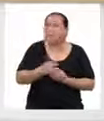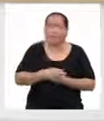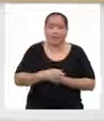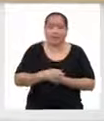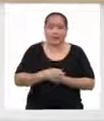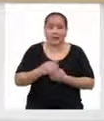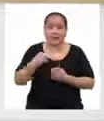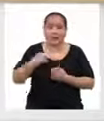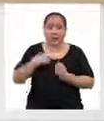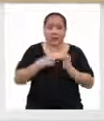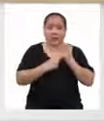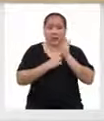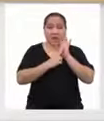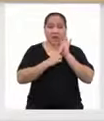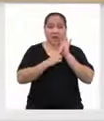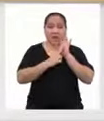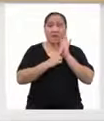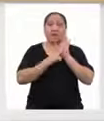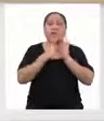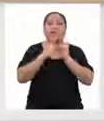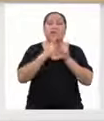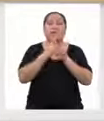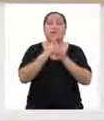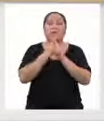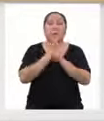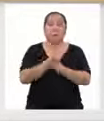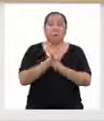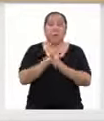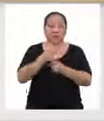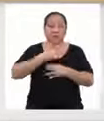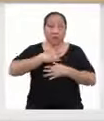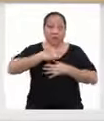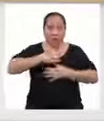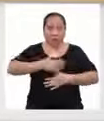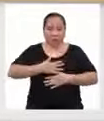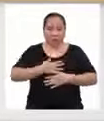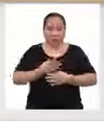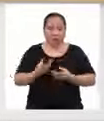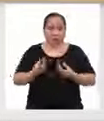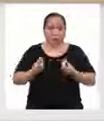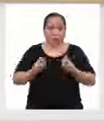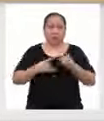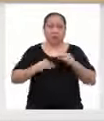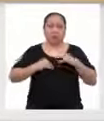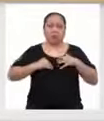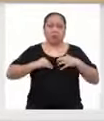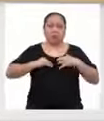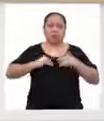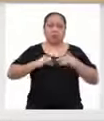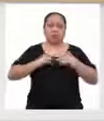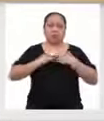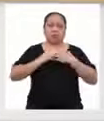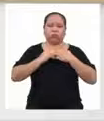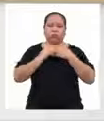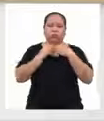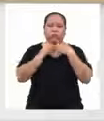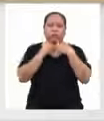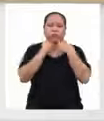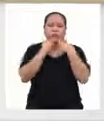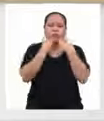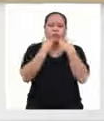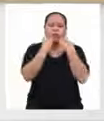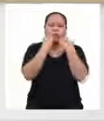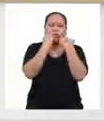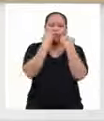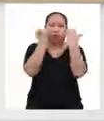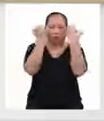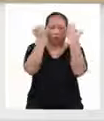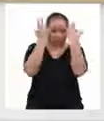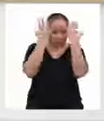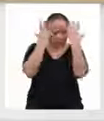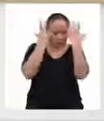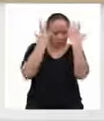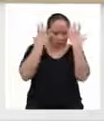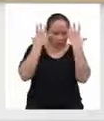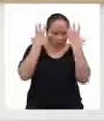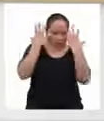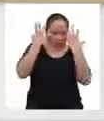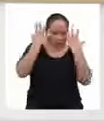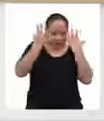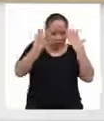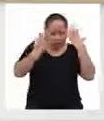nuestro cuerpo cuando hay un exceso de situaciones que superan nuestros recursos. Cuando nos